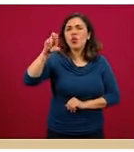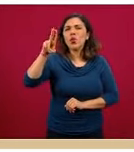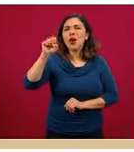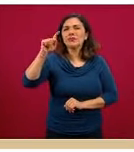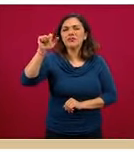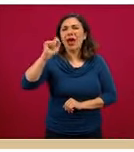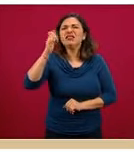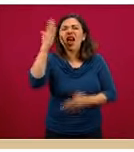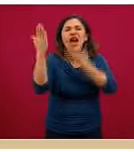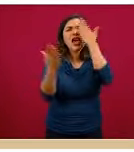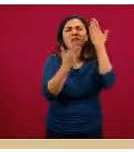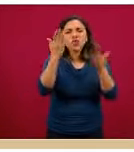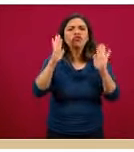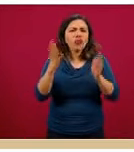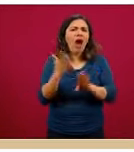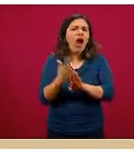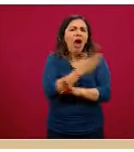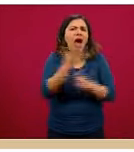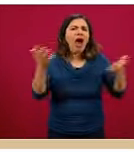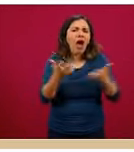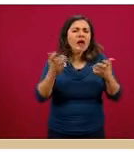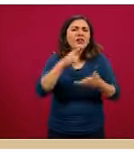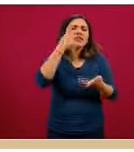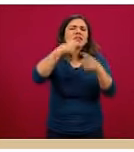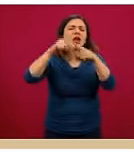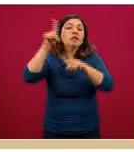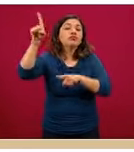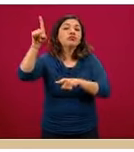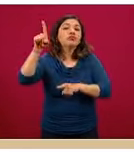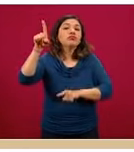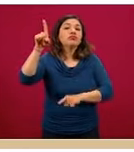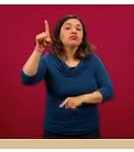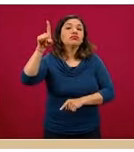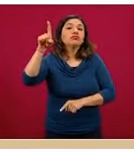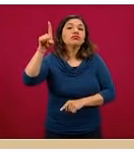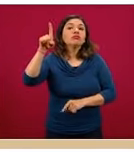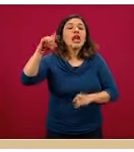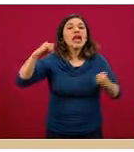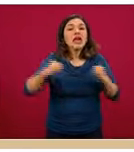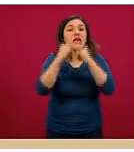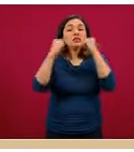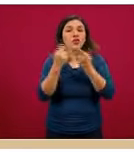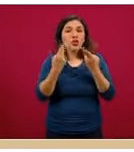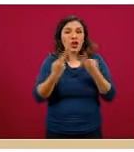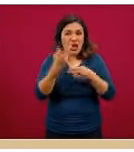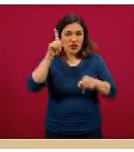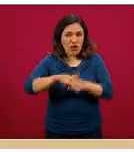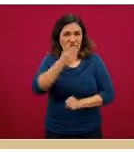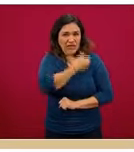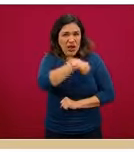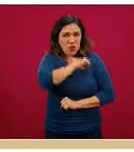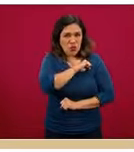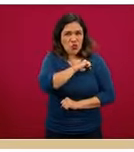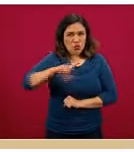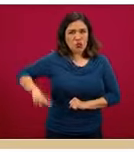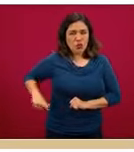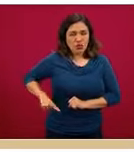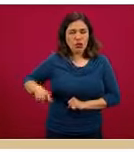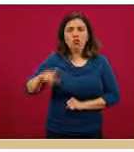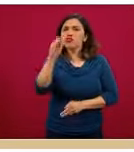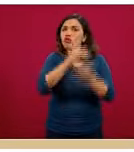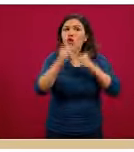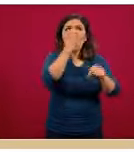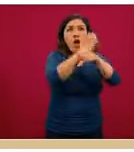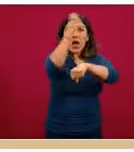encuesta, que ya está realizando el Instituto Nacional de Salud Pública en todas las entidades